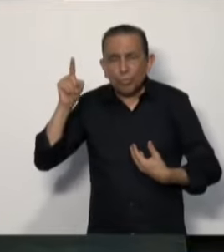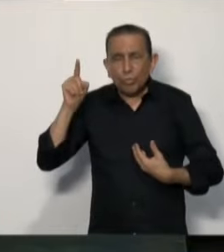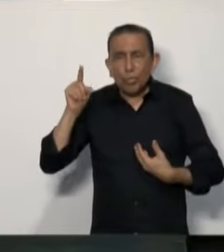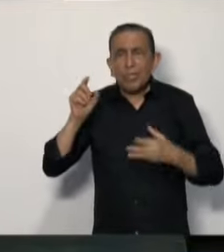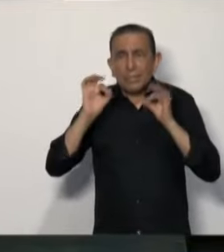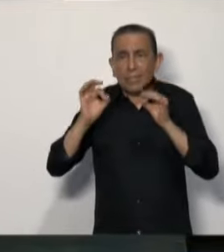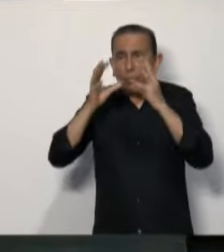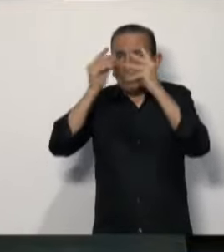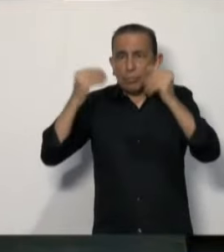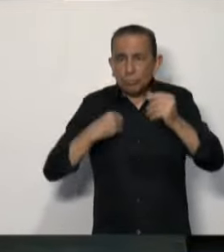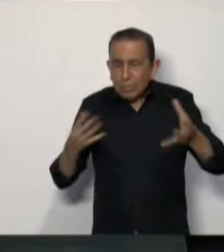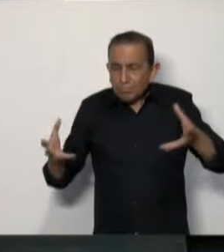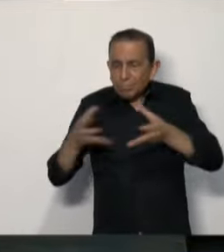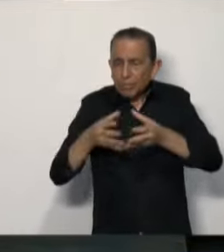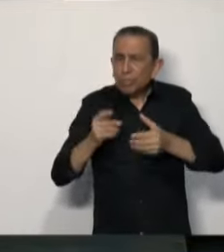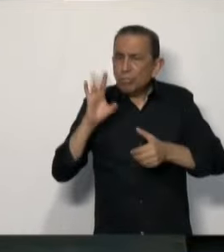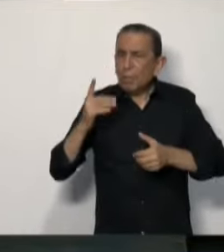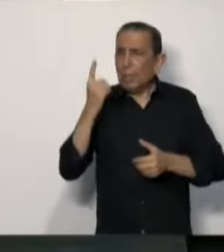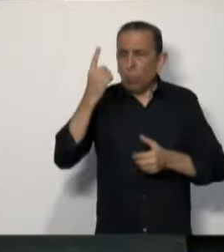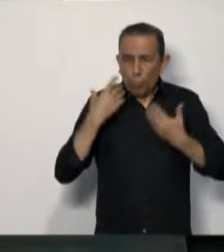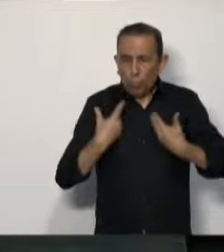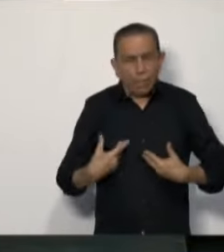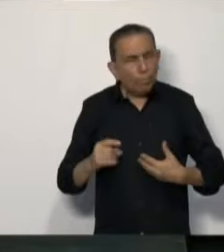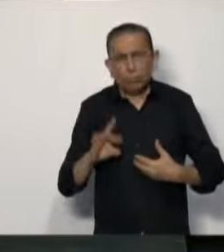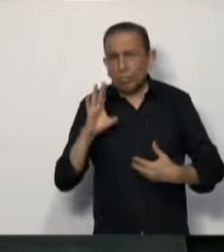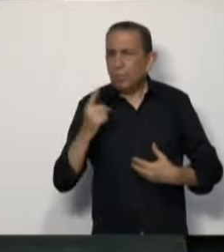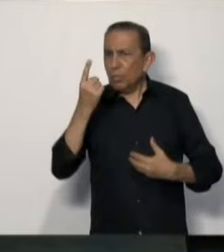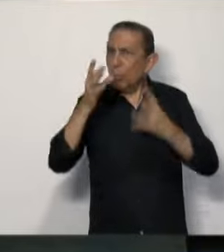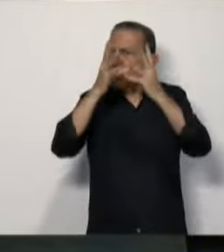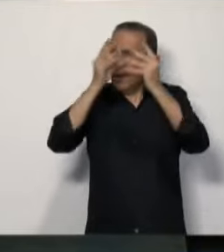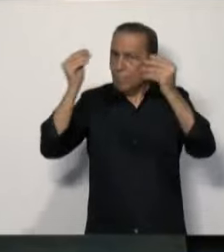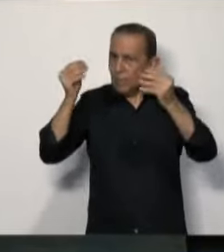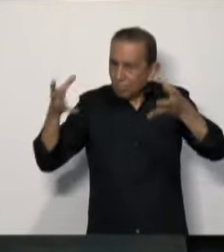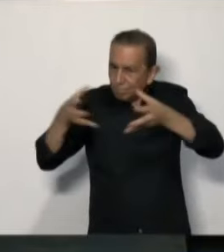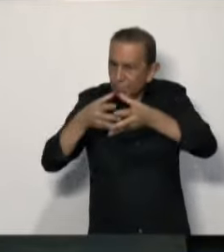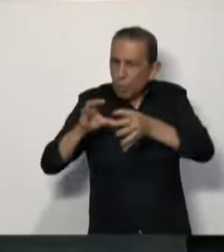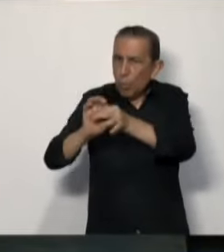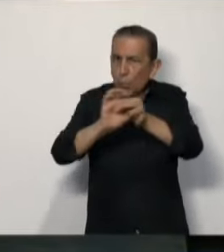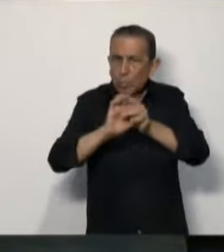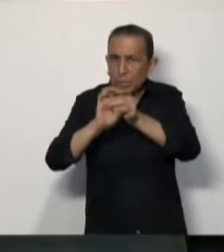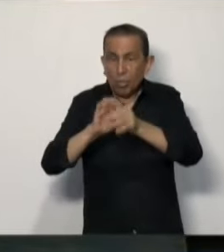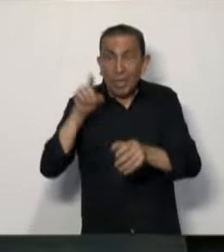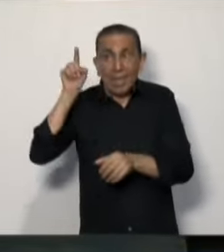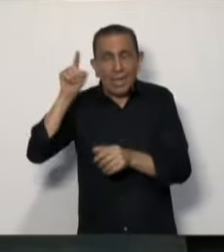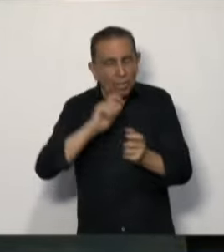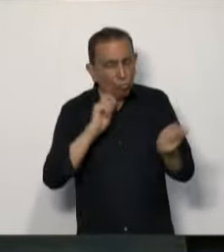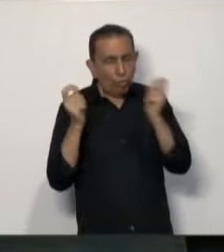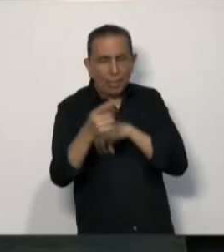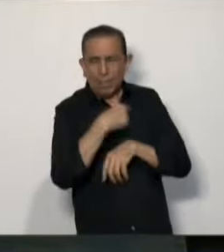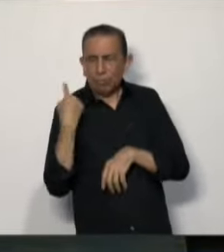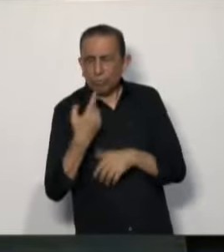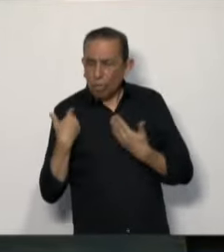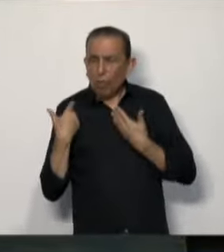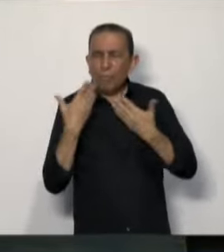Santo, formemos en Cristo un solo cuerpo y un solo espíritu. Que Él nos transforme en ofrenda permanente para